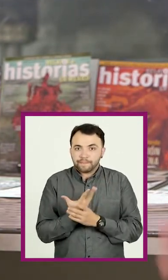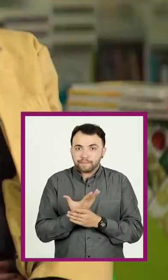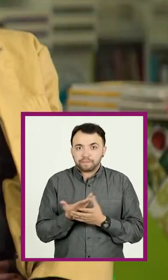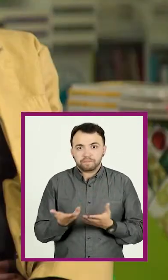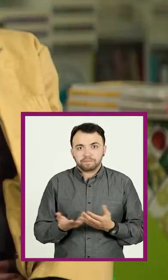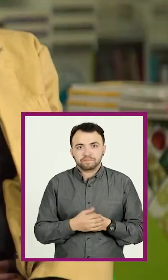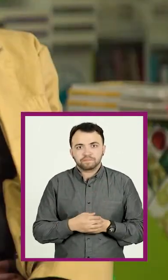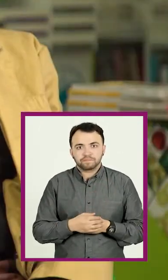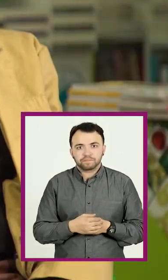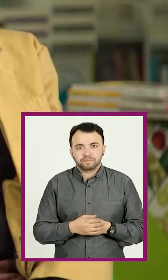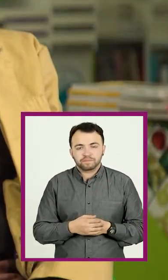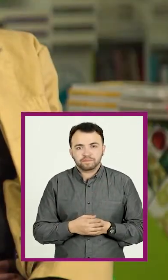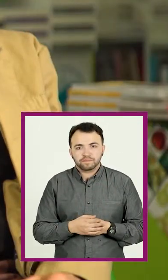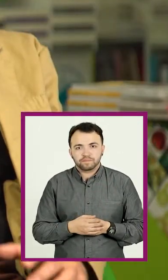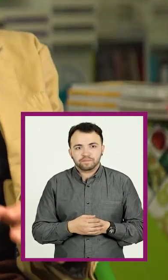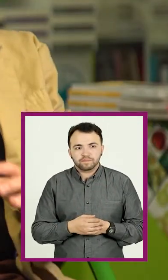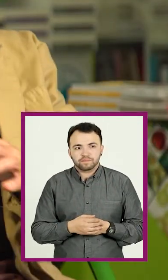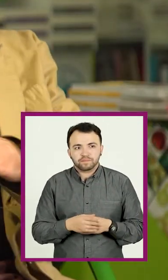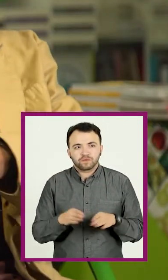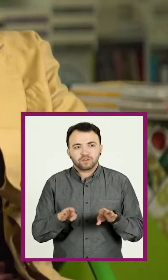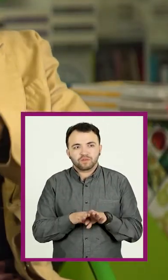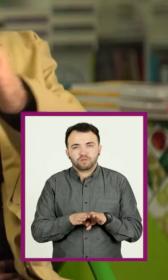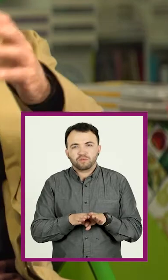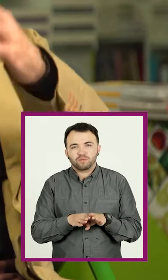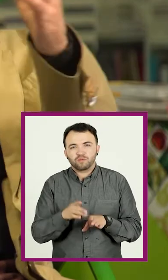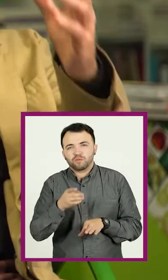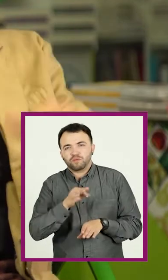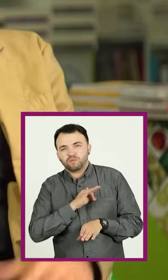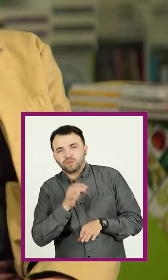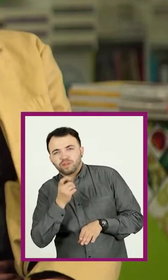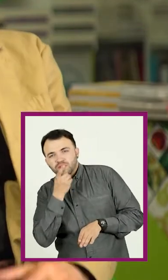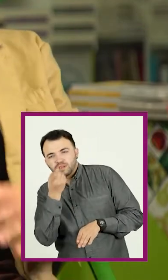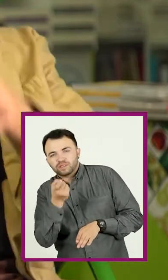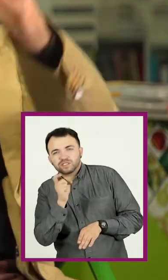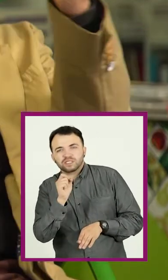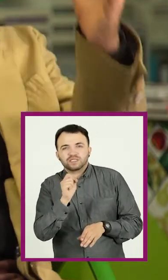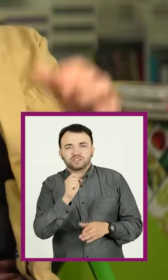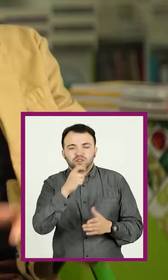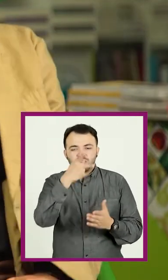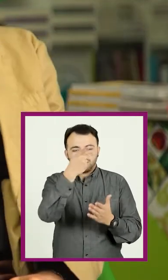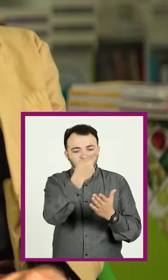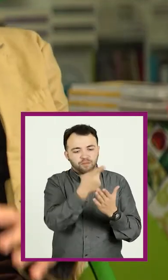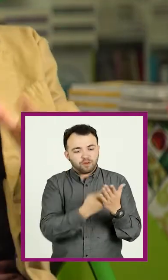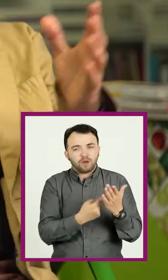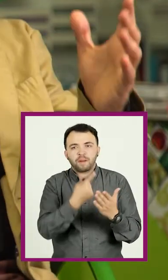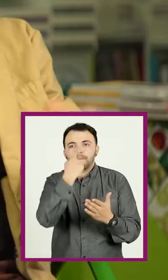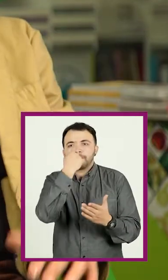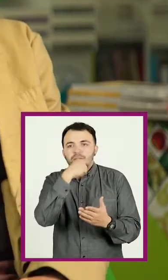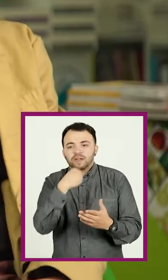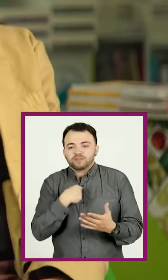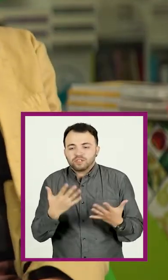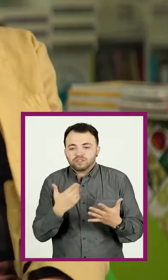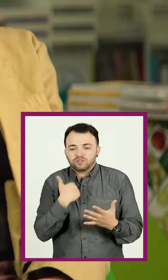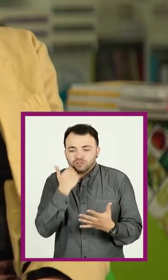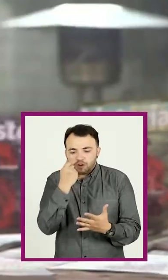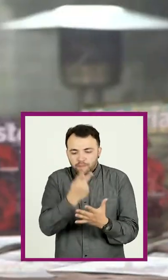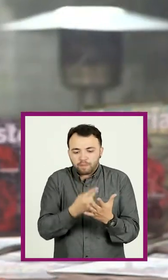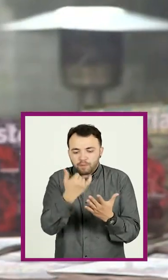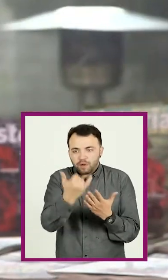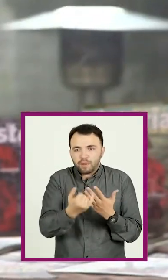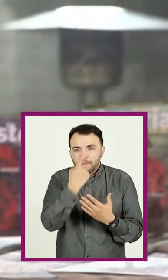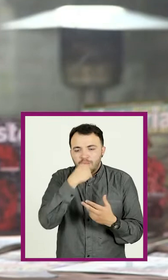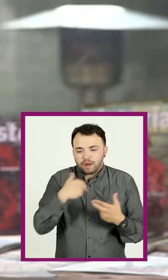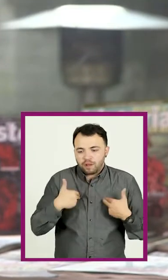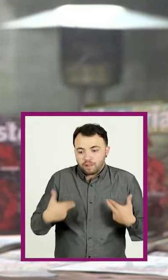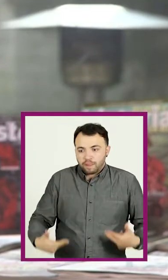como podríamos decir que era el Zaratustra, por ejemplo. Exactamente. El anuncio de un programa para la humanidad, ¿verdad? Sí, a veces los